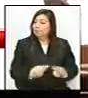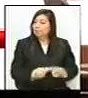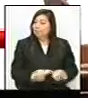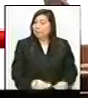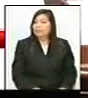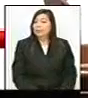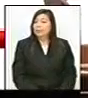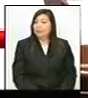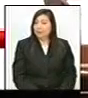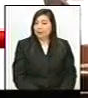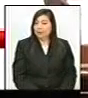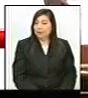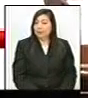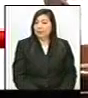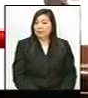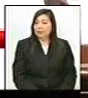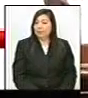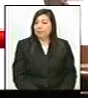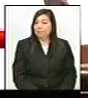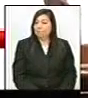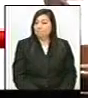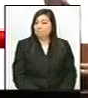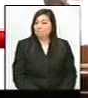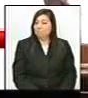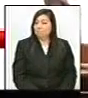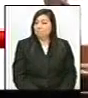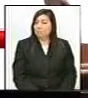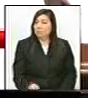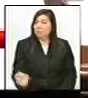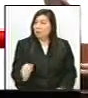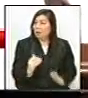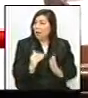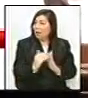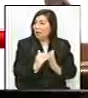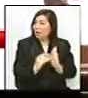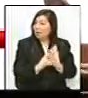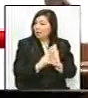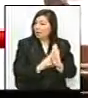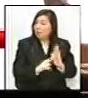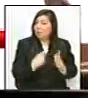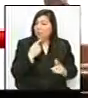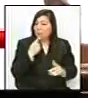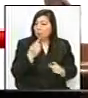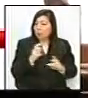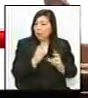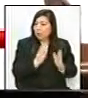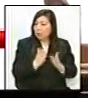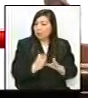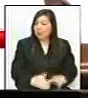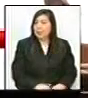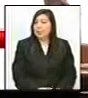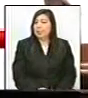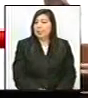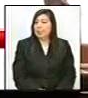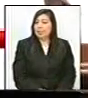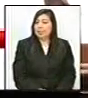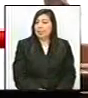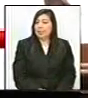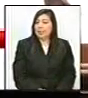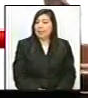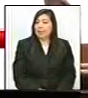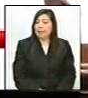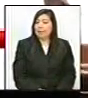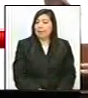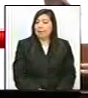como lo he venido haciendo. No se ha infringido ningún artículo de reglamento como para que usted pida cuestión de orden. Continúe, abogado. Sí.